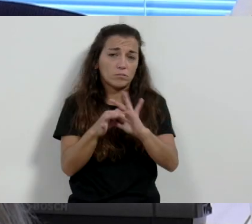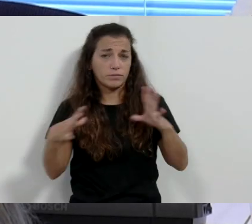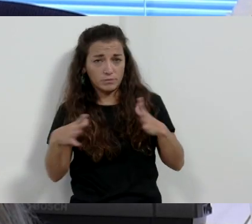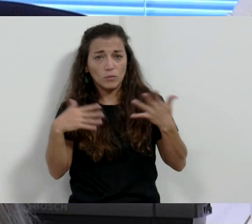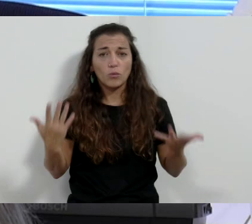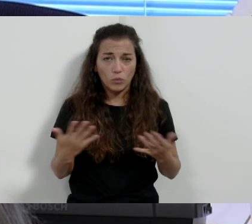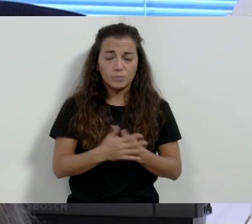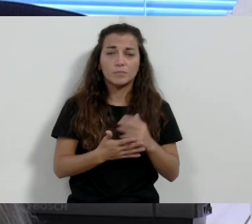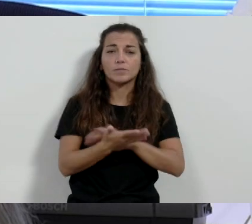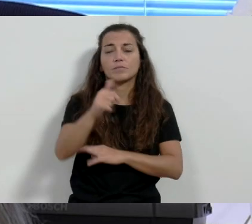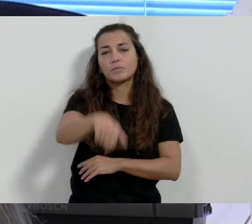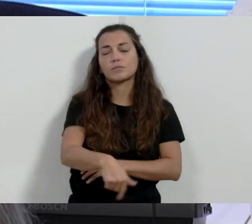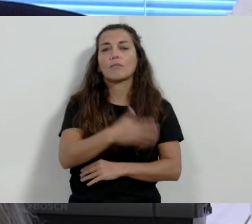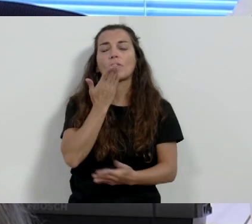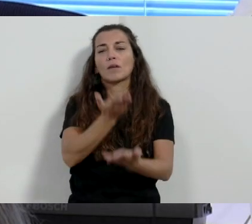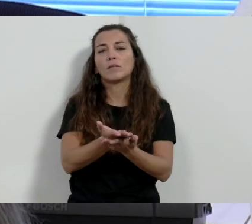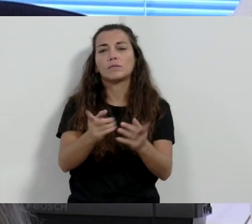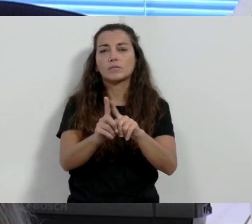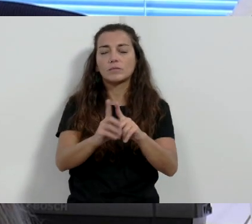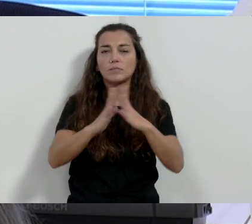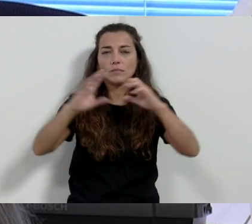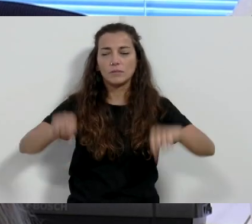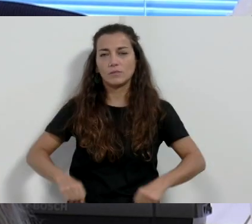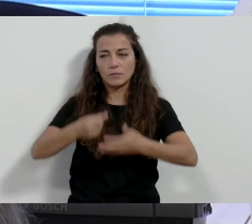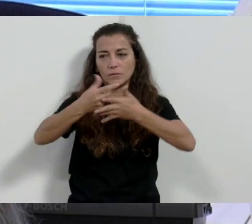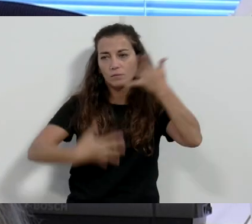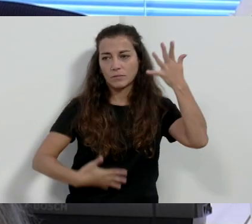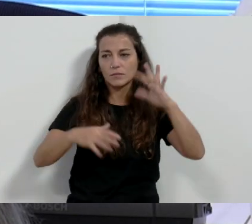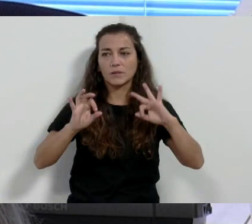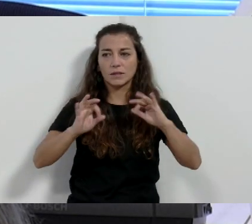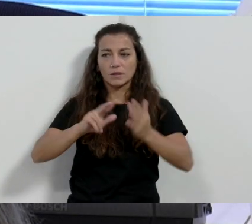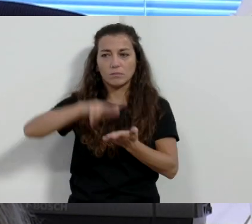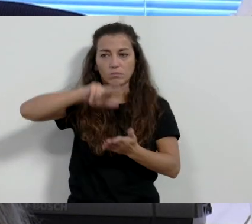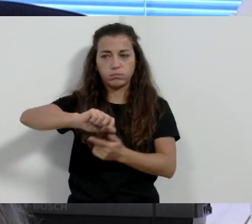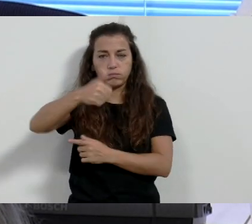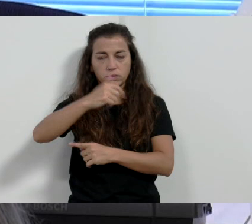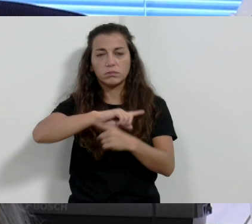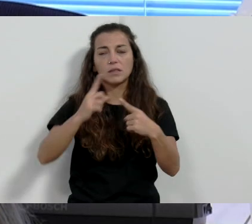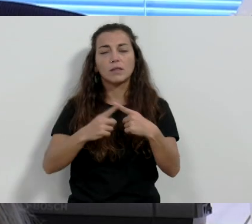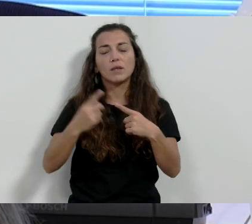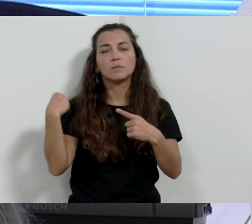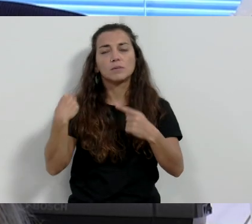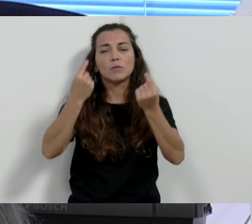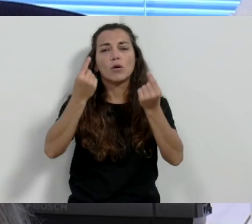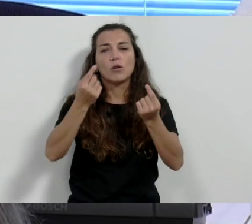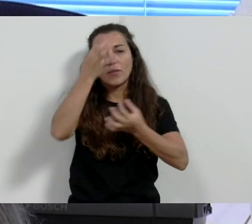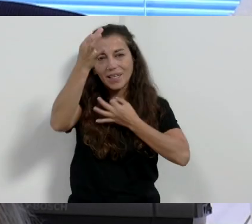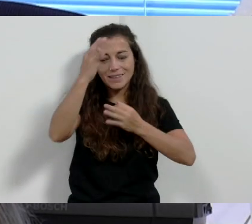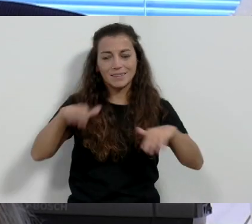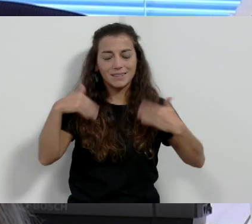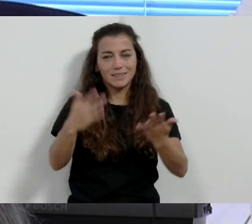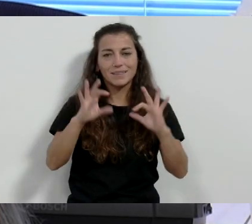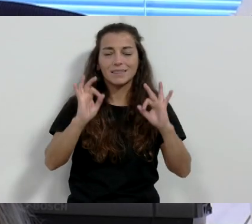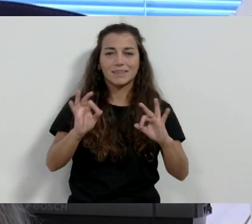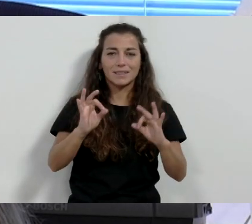Pleno que apruebe los siguientes acuerdos: que se realice un inventario de los regalos y presentes que el Ayuntamiento de Ciudad Real, patronatos